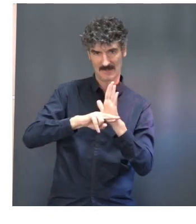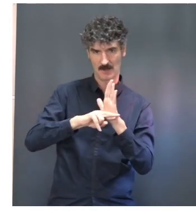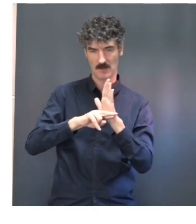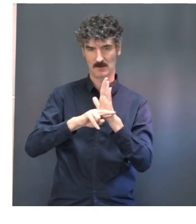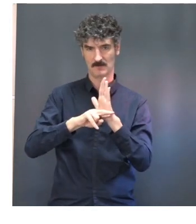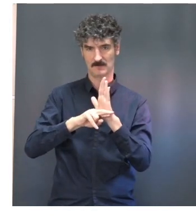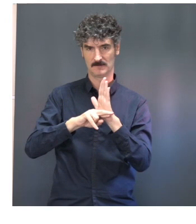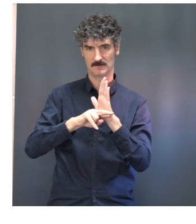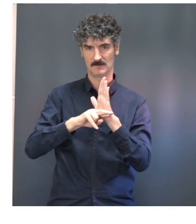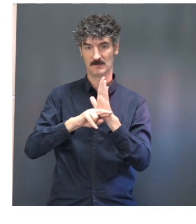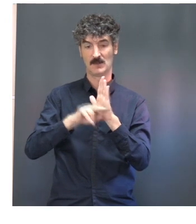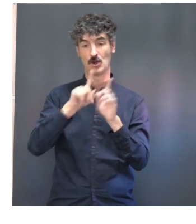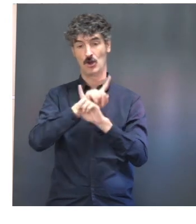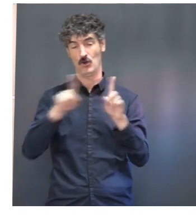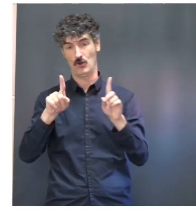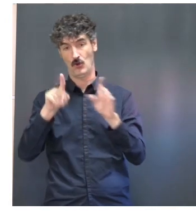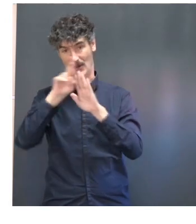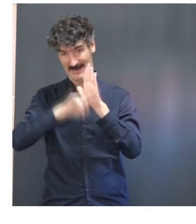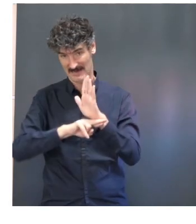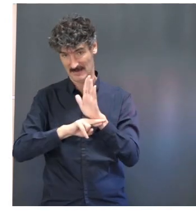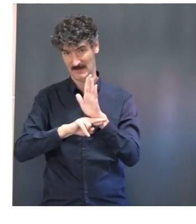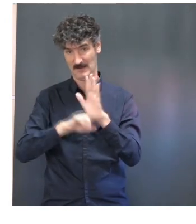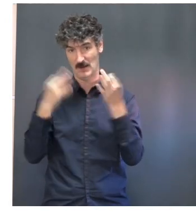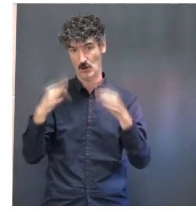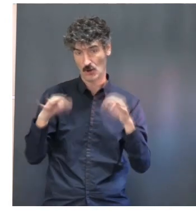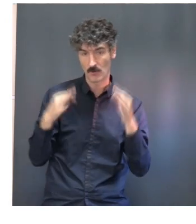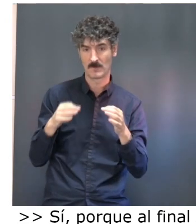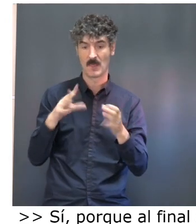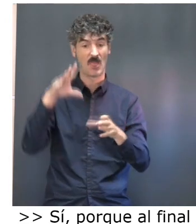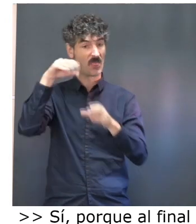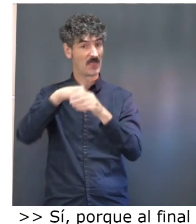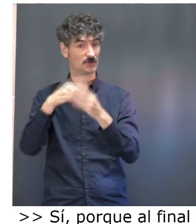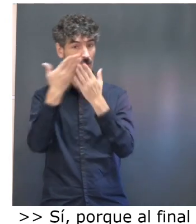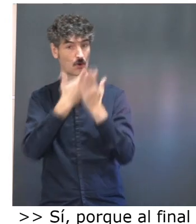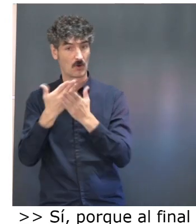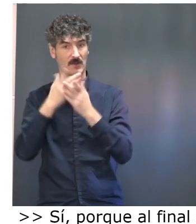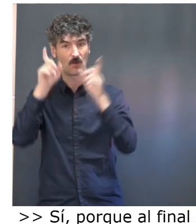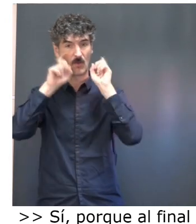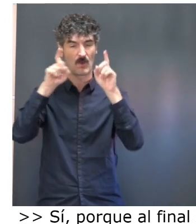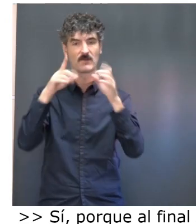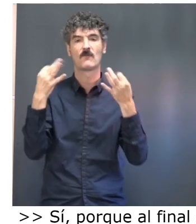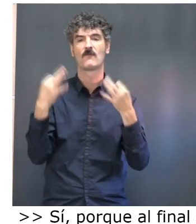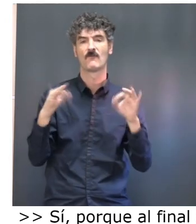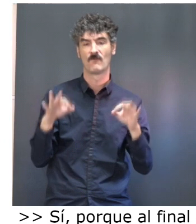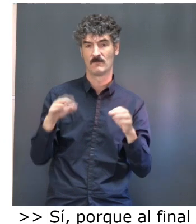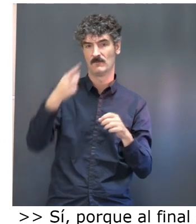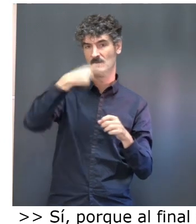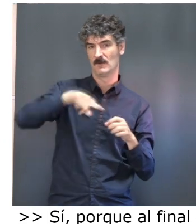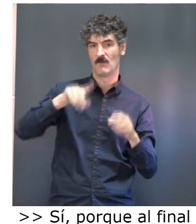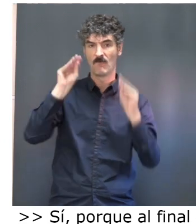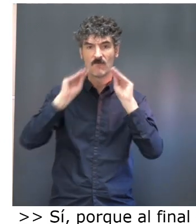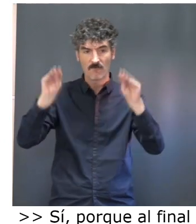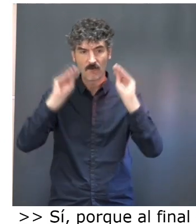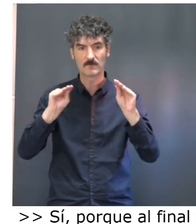formal, la no formal y la informal. Y dentro del cole hay espacios de educación formal, no formal, informal, por más